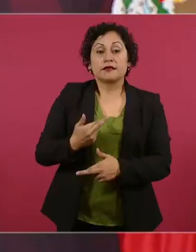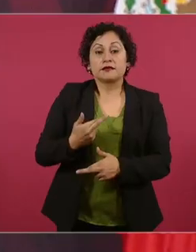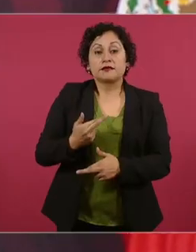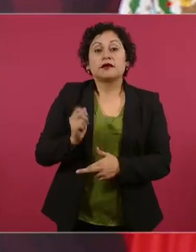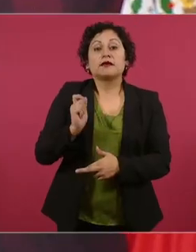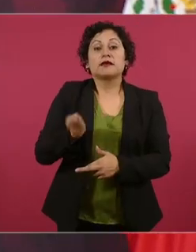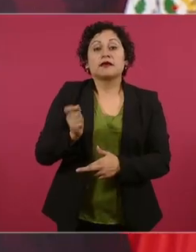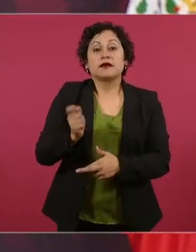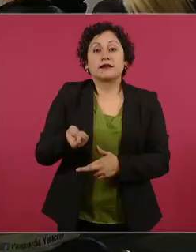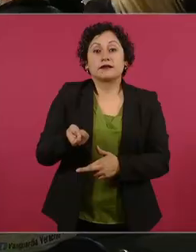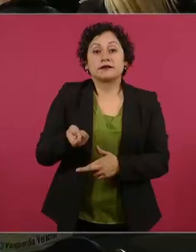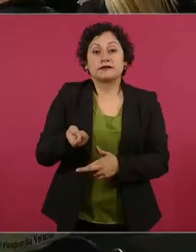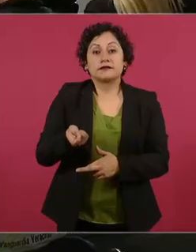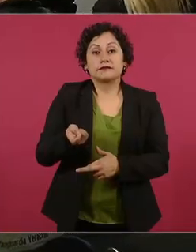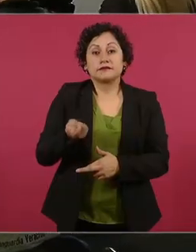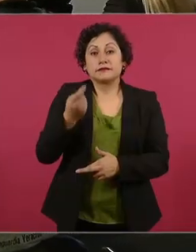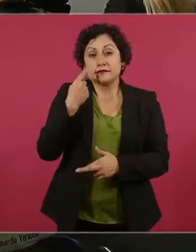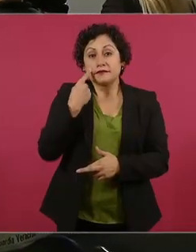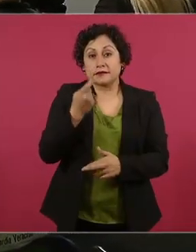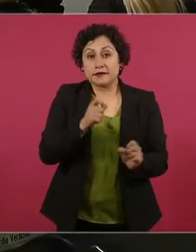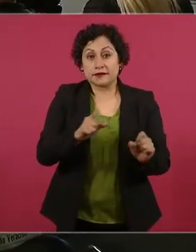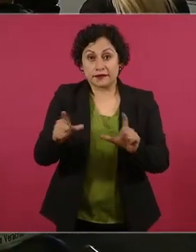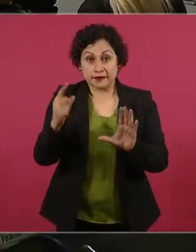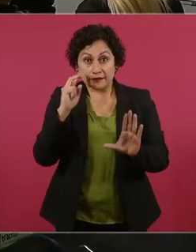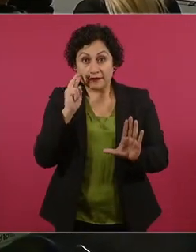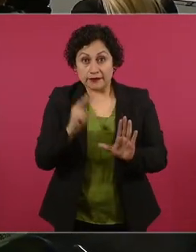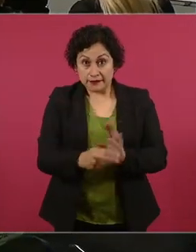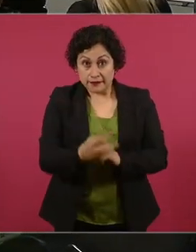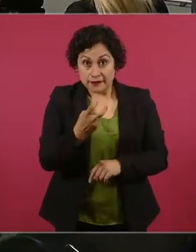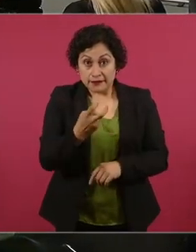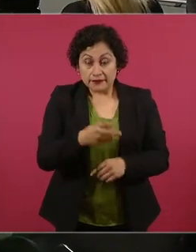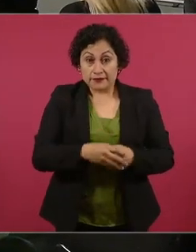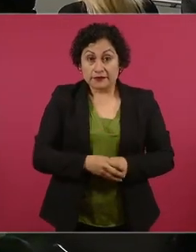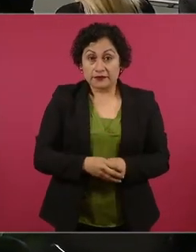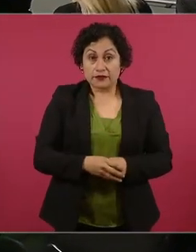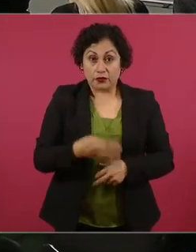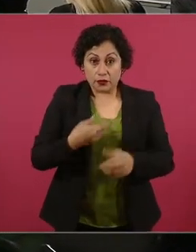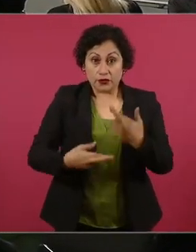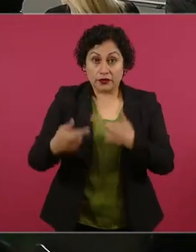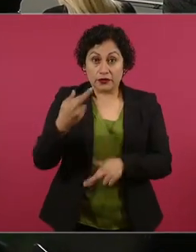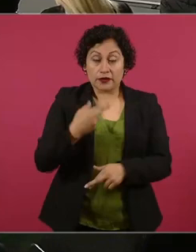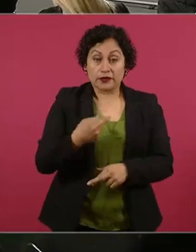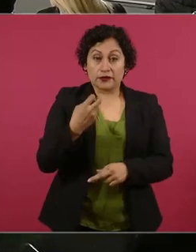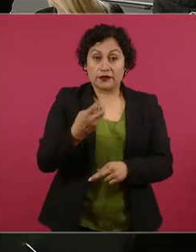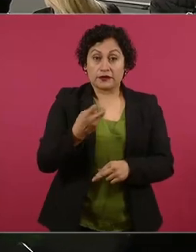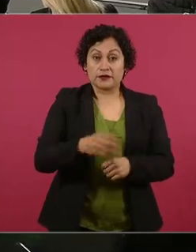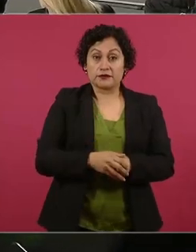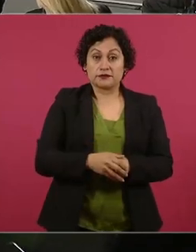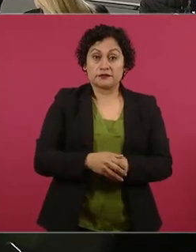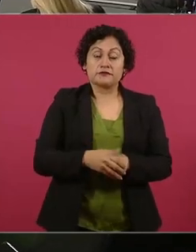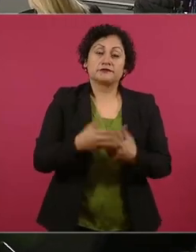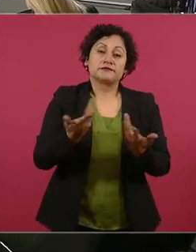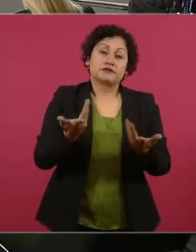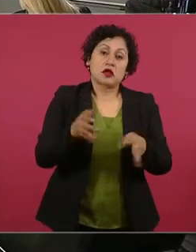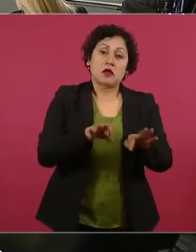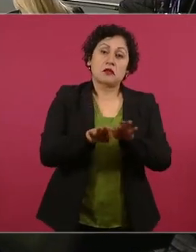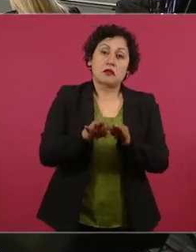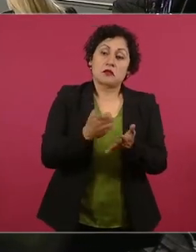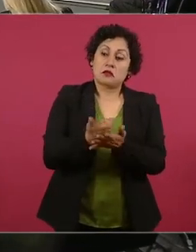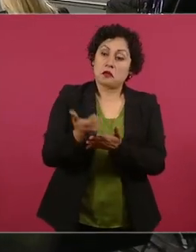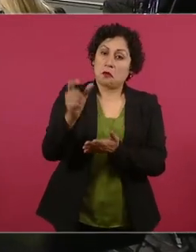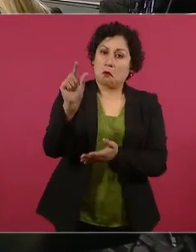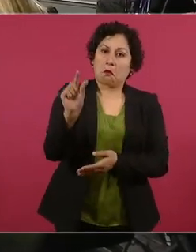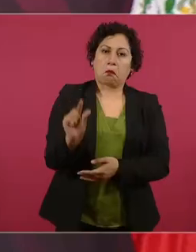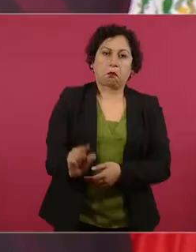Esto que vimos. el castigo a los salarios.